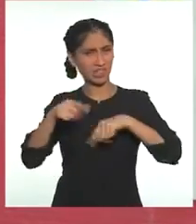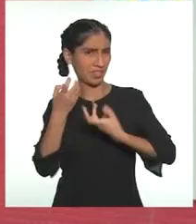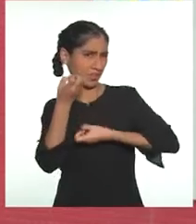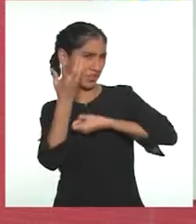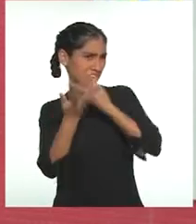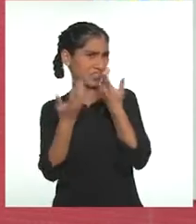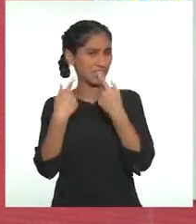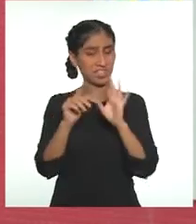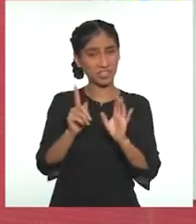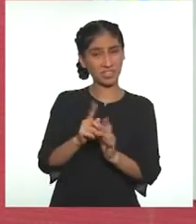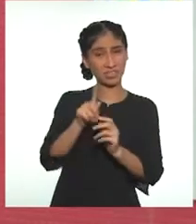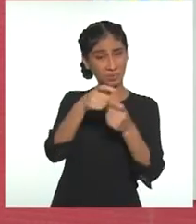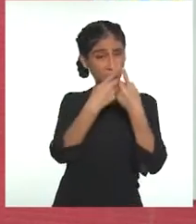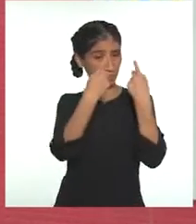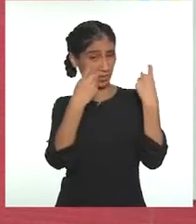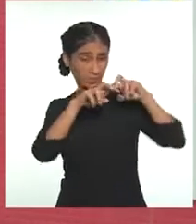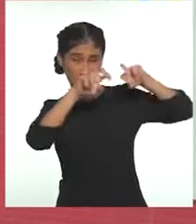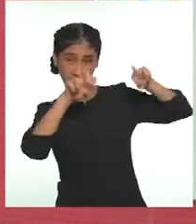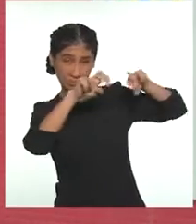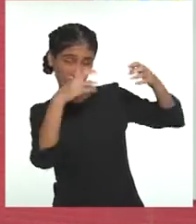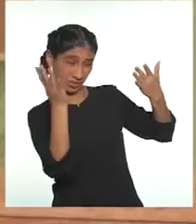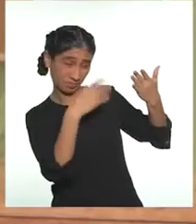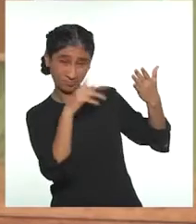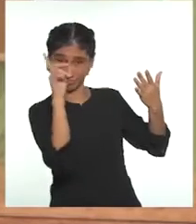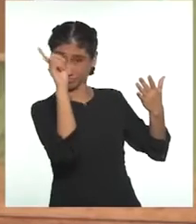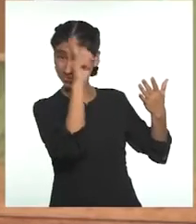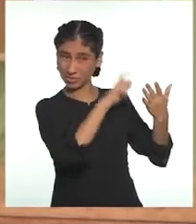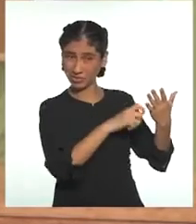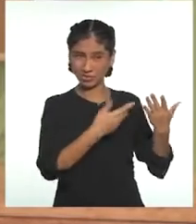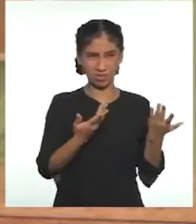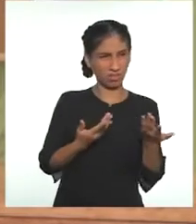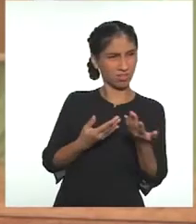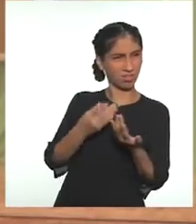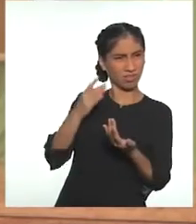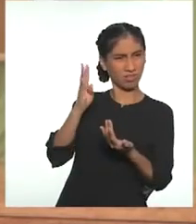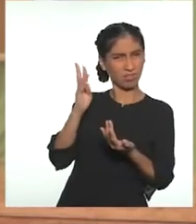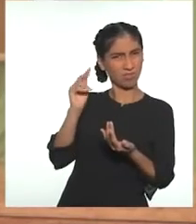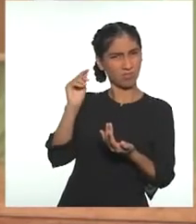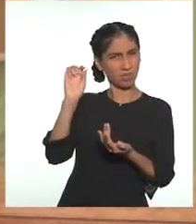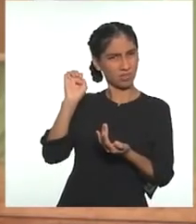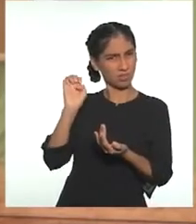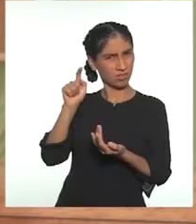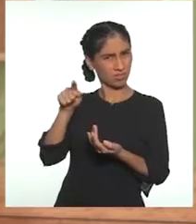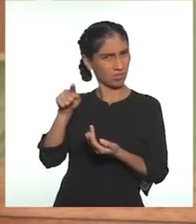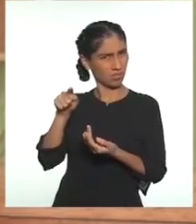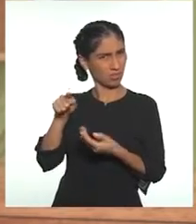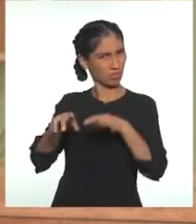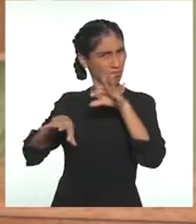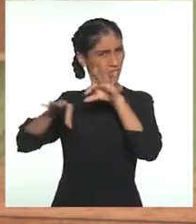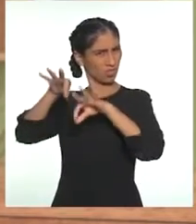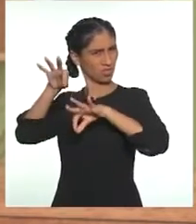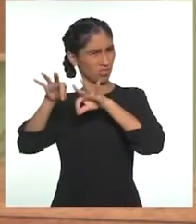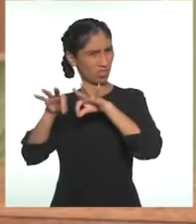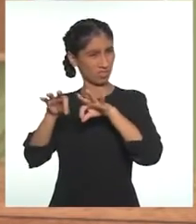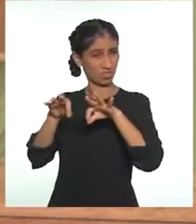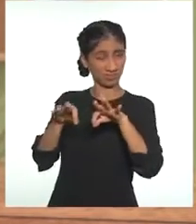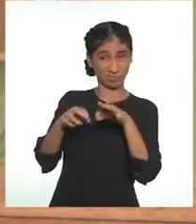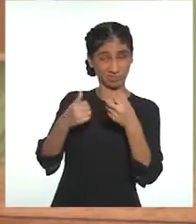ahorita solo quiero decir que es muy compleja la pregunta a investigar. Brigitte, tu personaje te ha